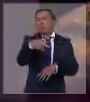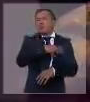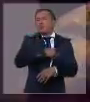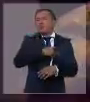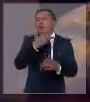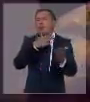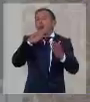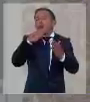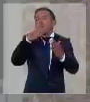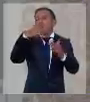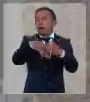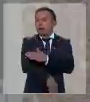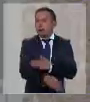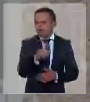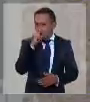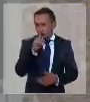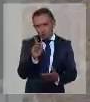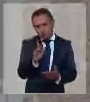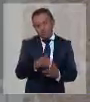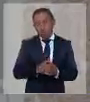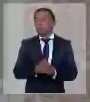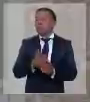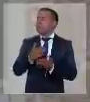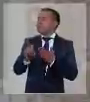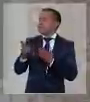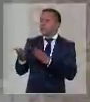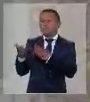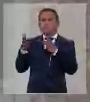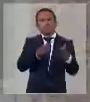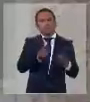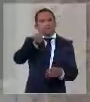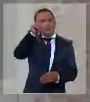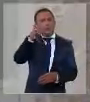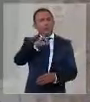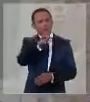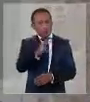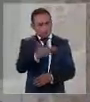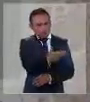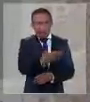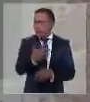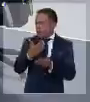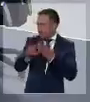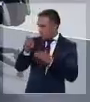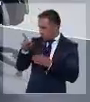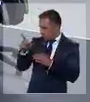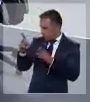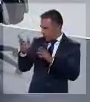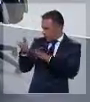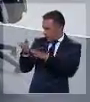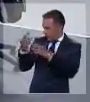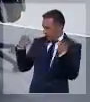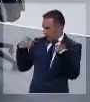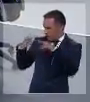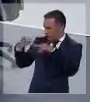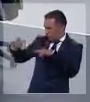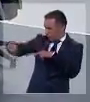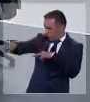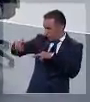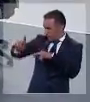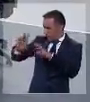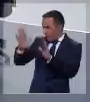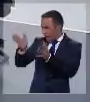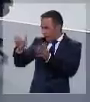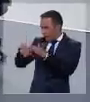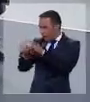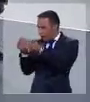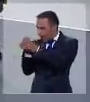¿Hay un acuerdo con Elba Ester respecto a eso o con los maestros que están relacionados en eso? Porque no lo hago en mala leche